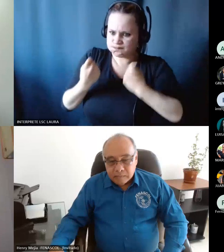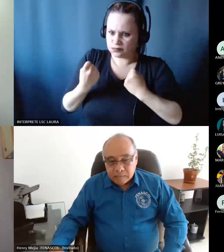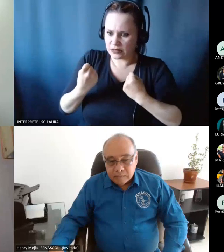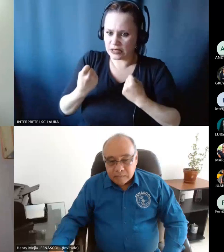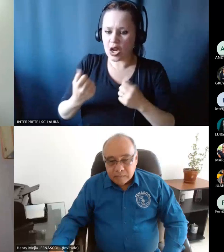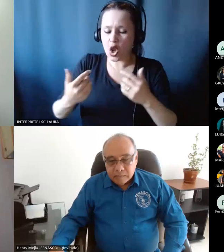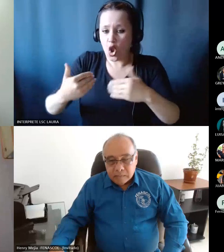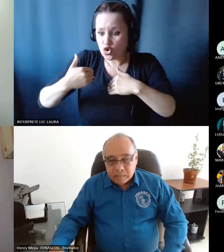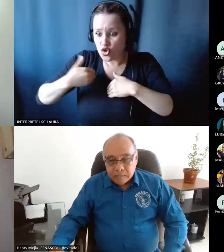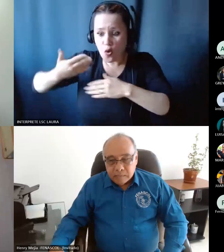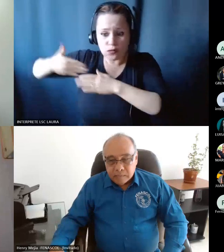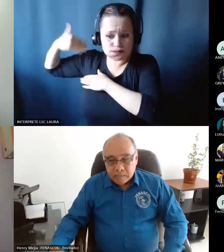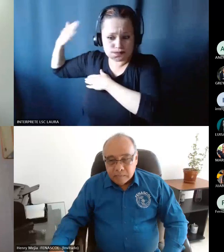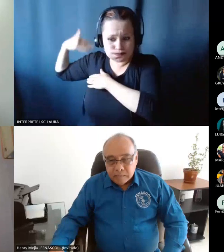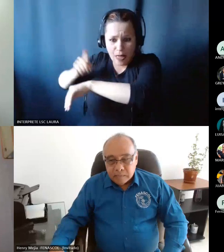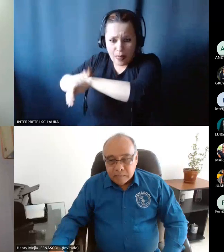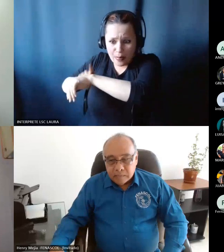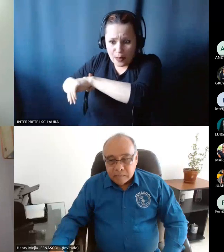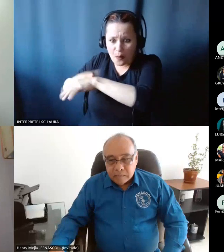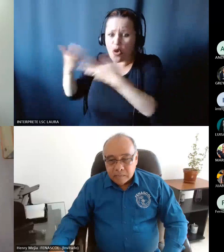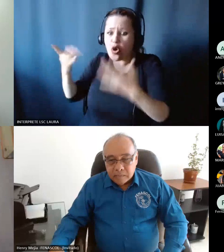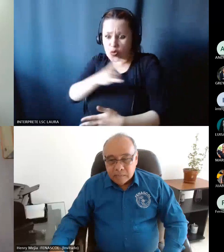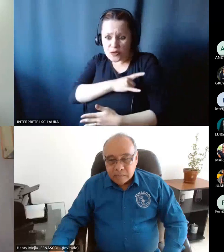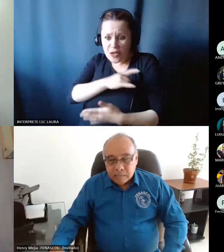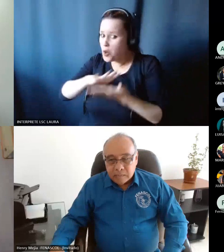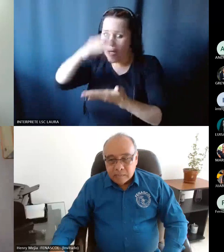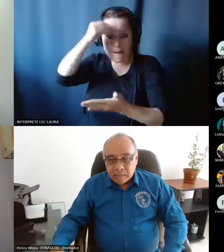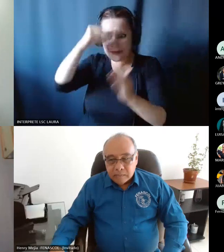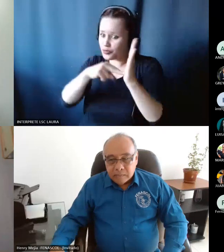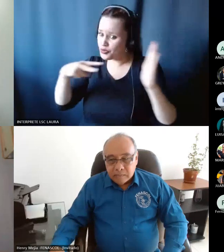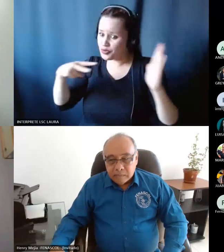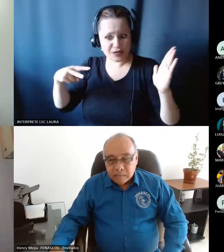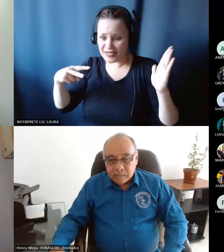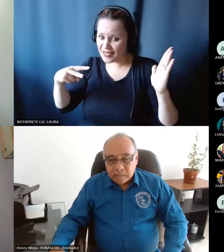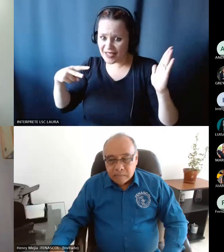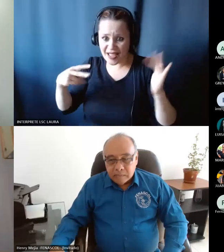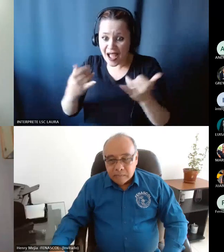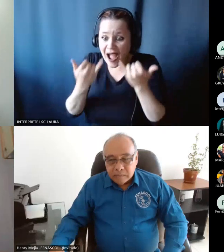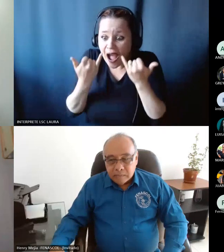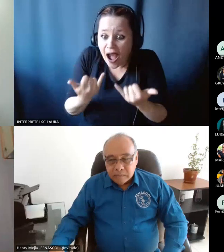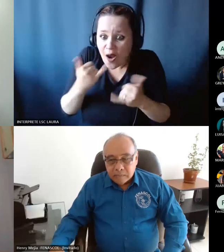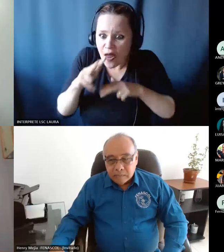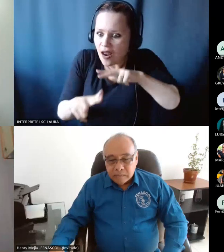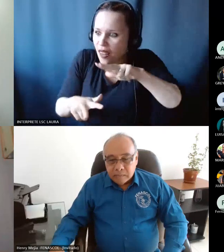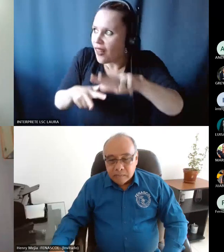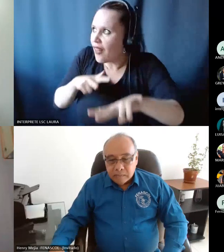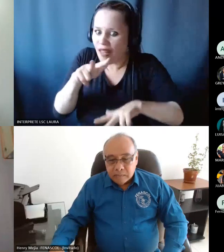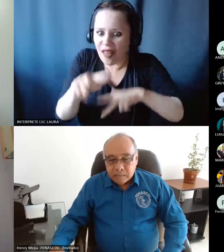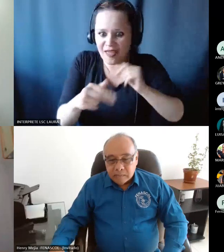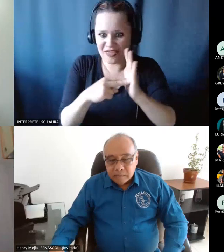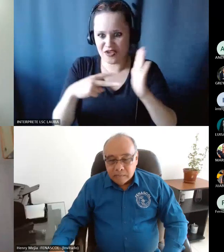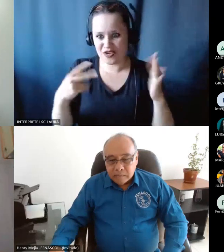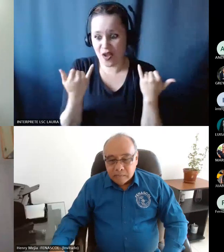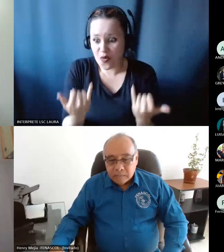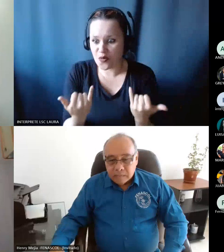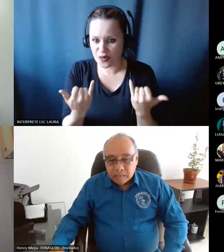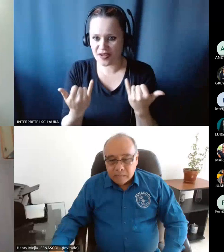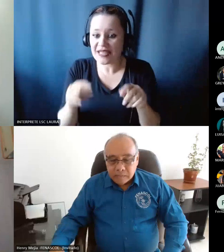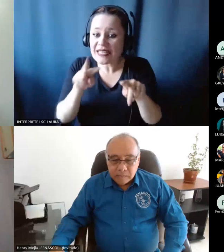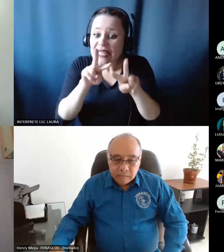los de mi generación en la universidad pero el camino lo estamos construyendo ahora para generar escenarios de inclusión y un y un tema